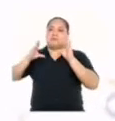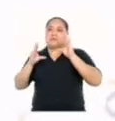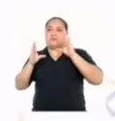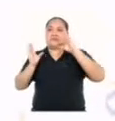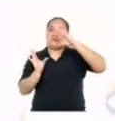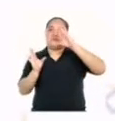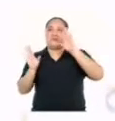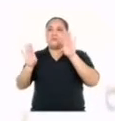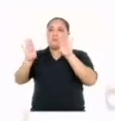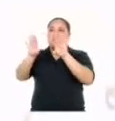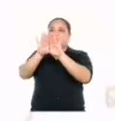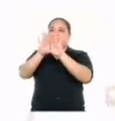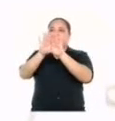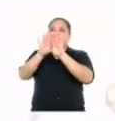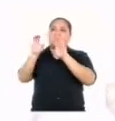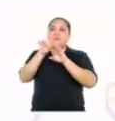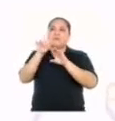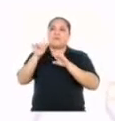sean distintas.